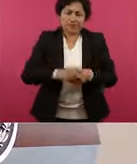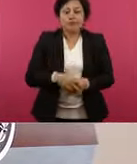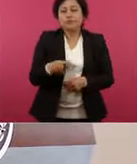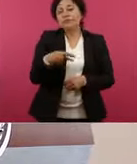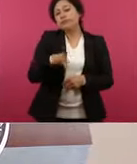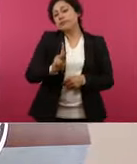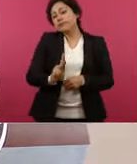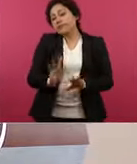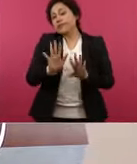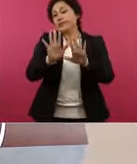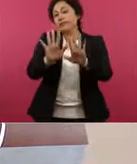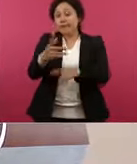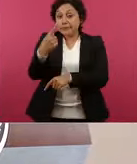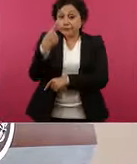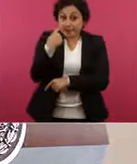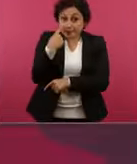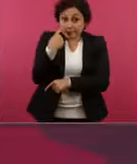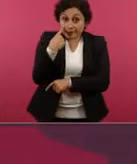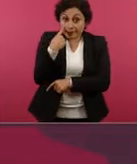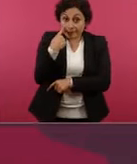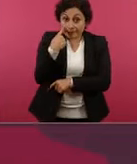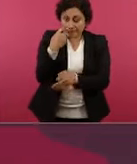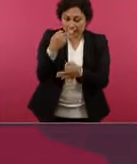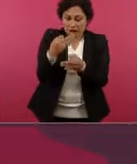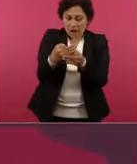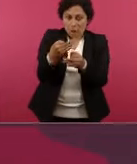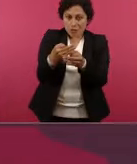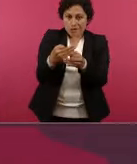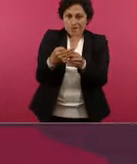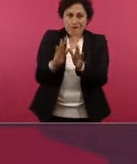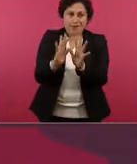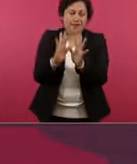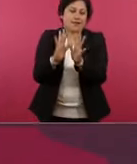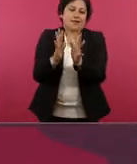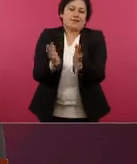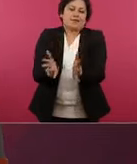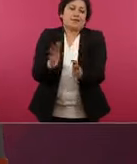el pueblo ha dicho basta.